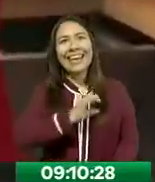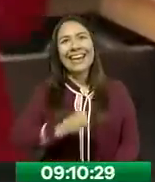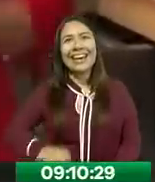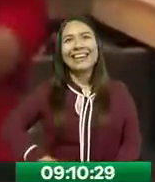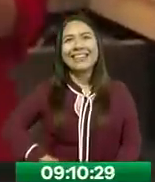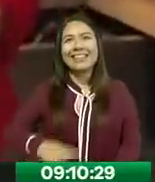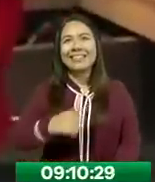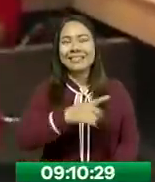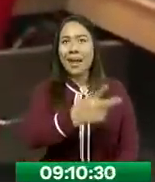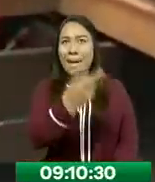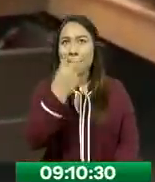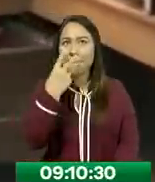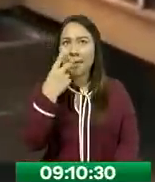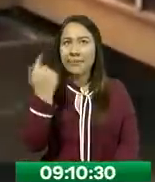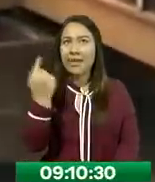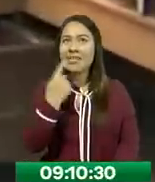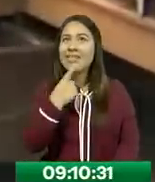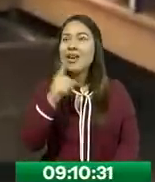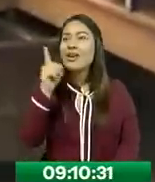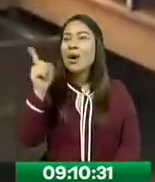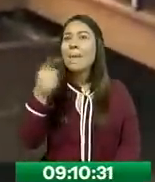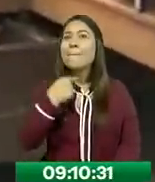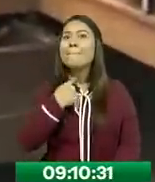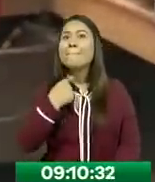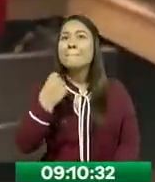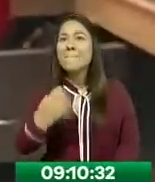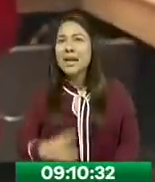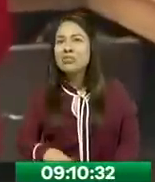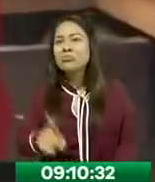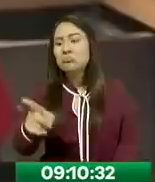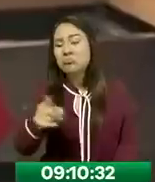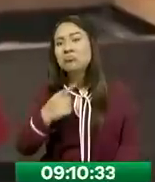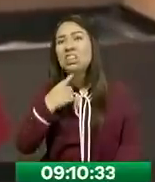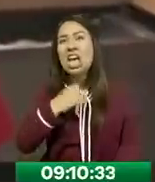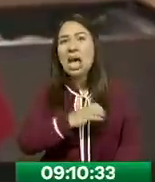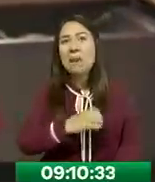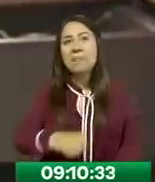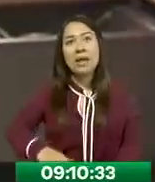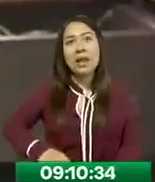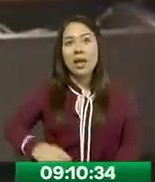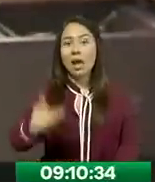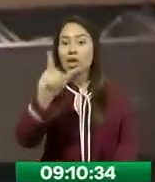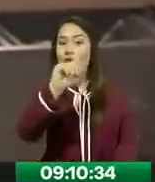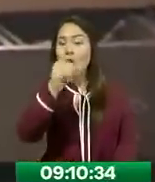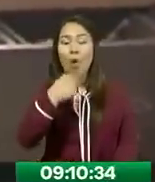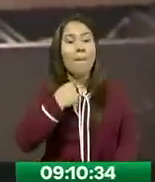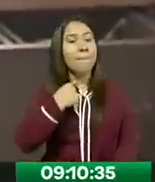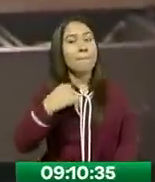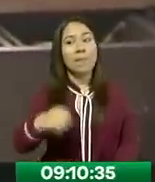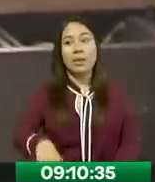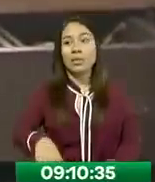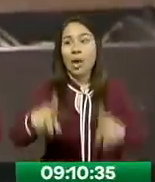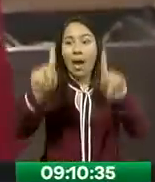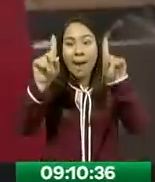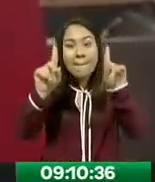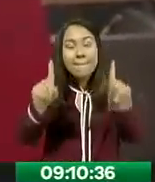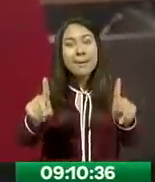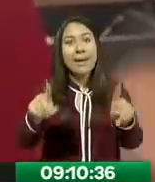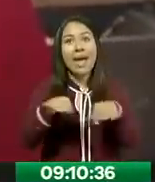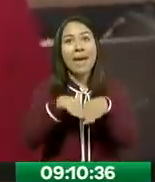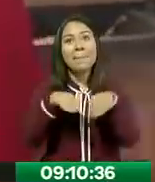realidad. Me vio y lo primero que me dijo fue, perdió su equipo, sí. Y no perdió, empató, pero aquí el barcelonista está feliz.